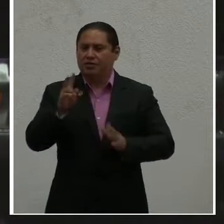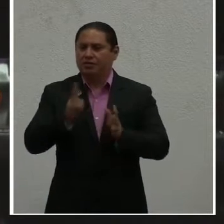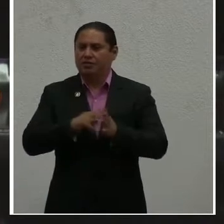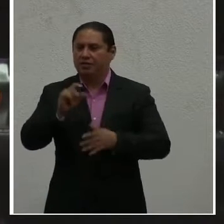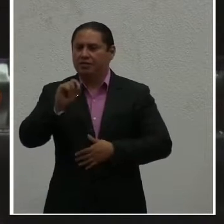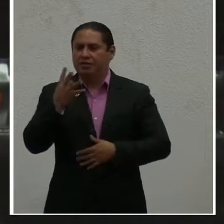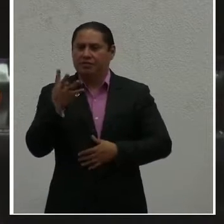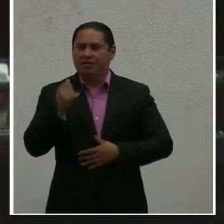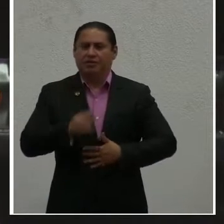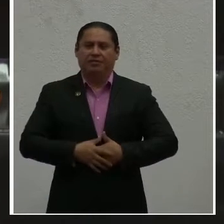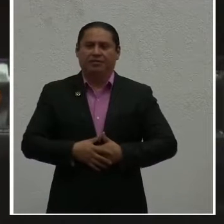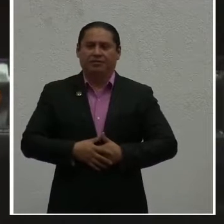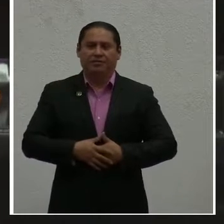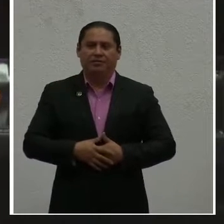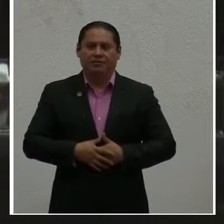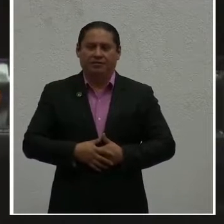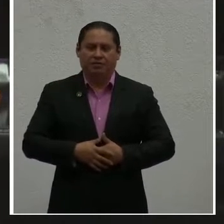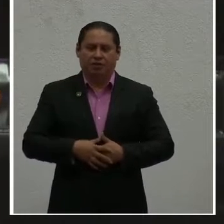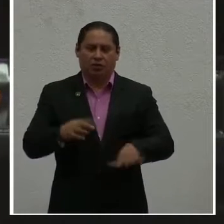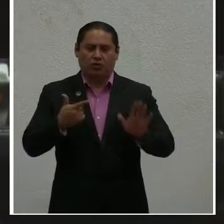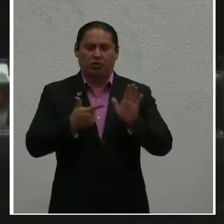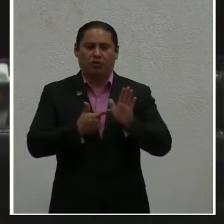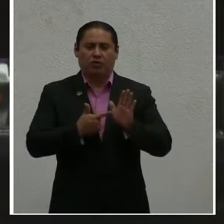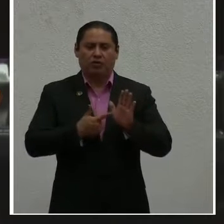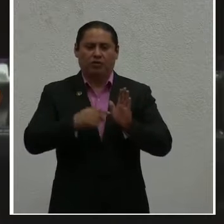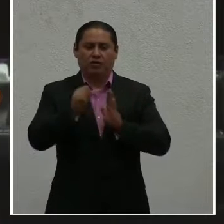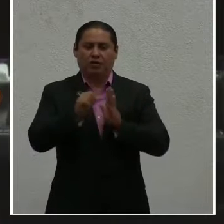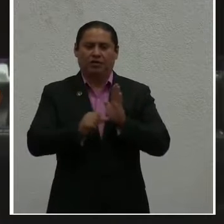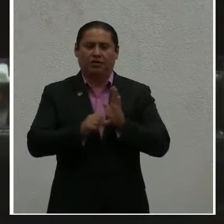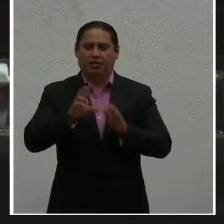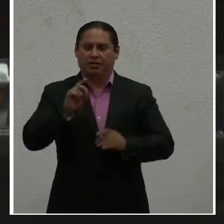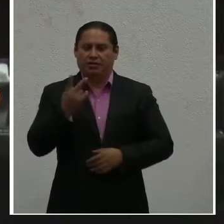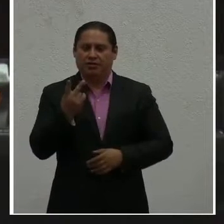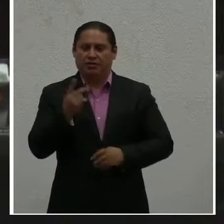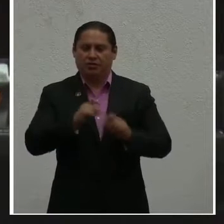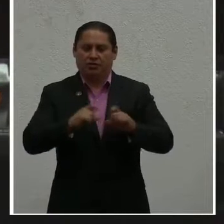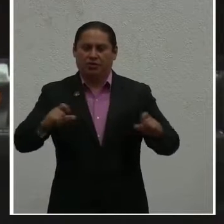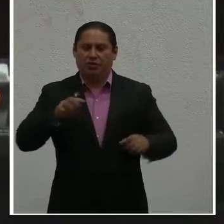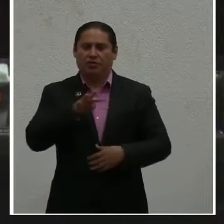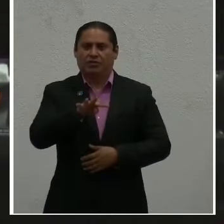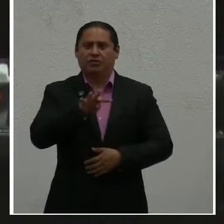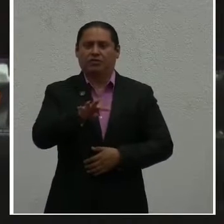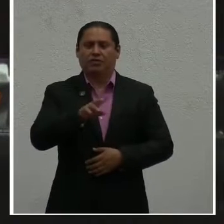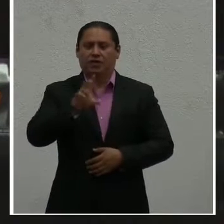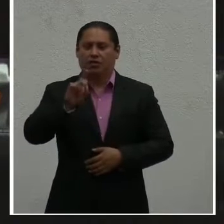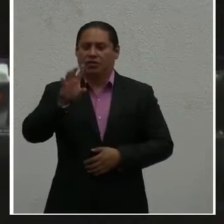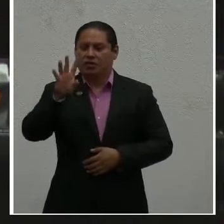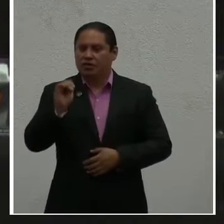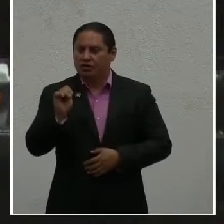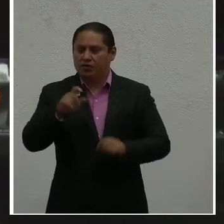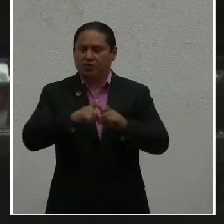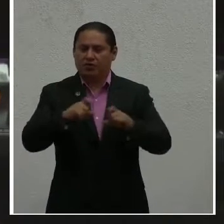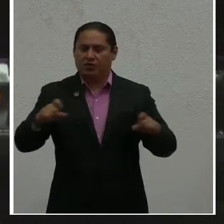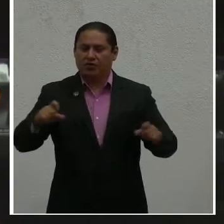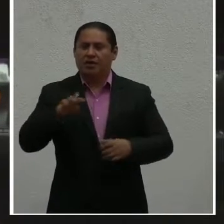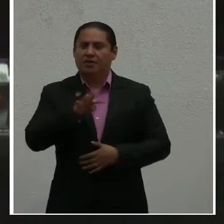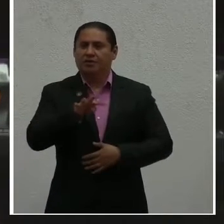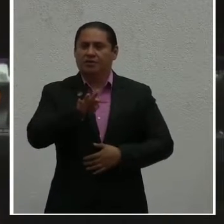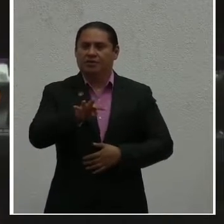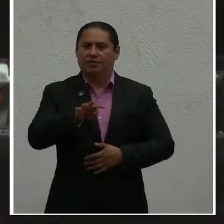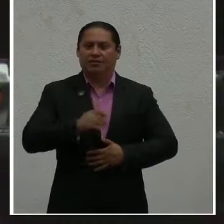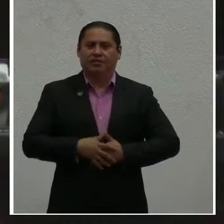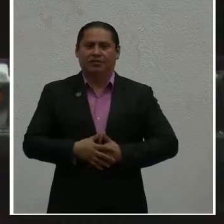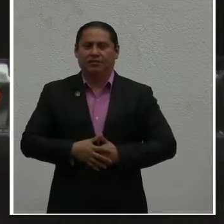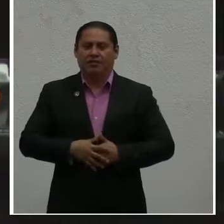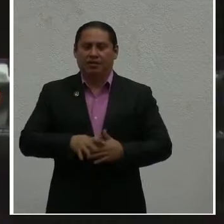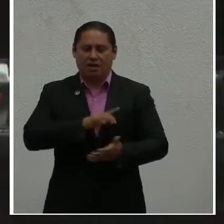2019-2024. Y con fundamento en los artículos 32, fracción 19 y 39, fracción 19,